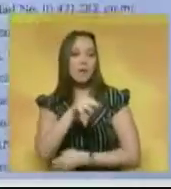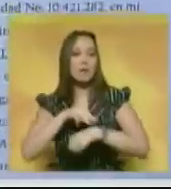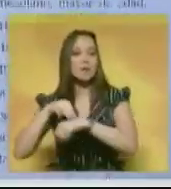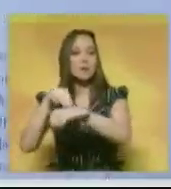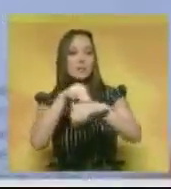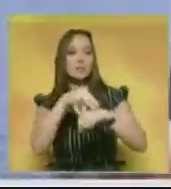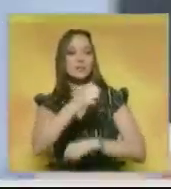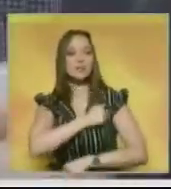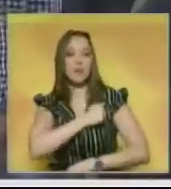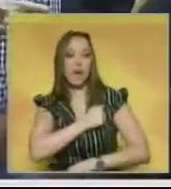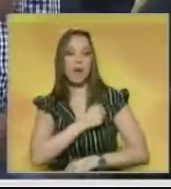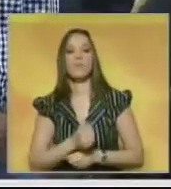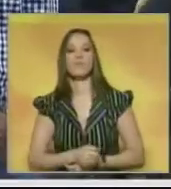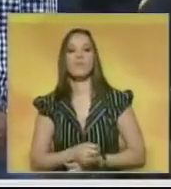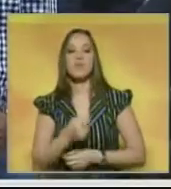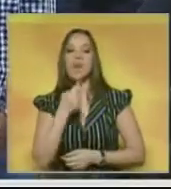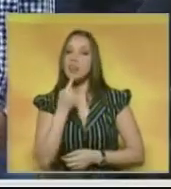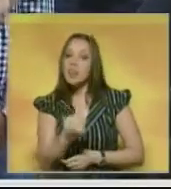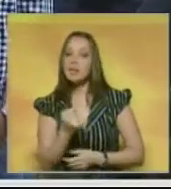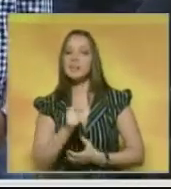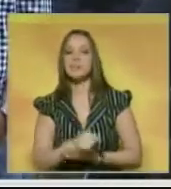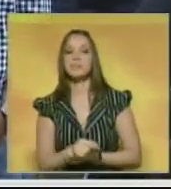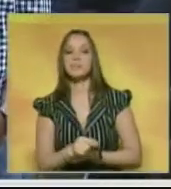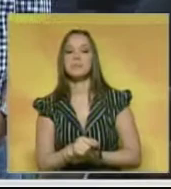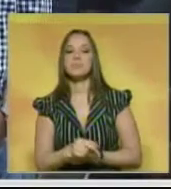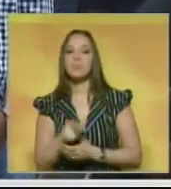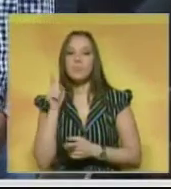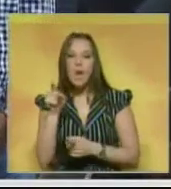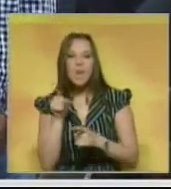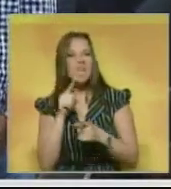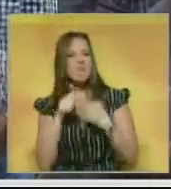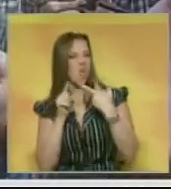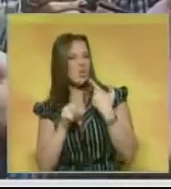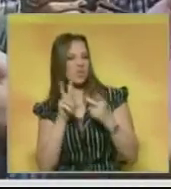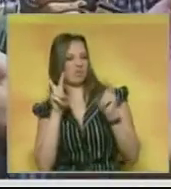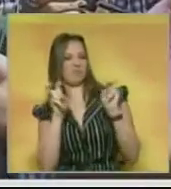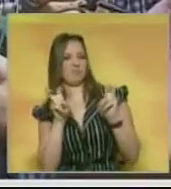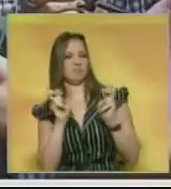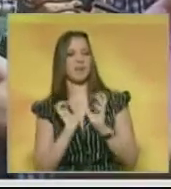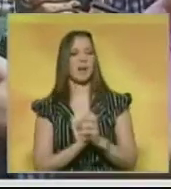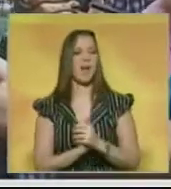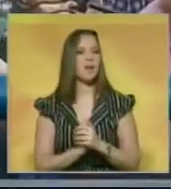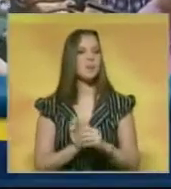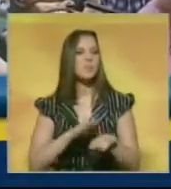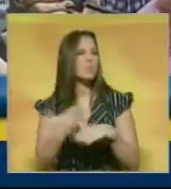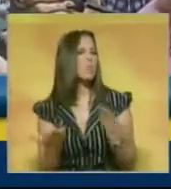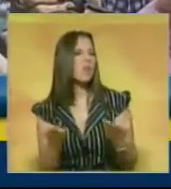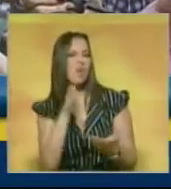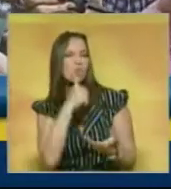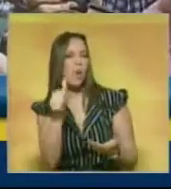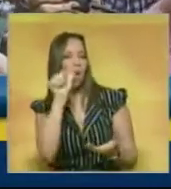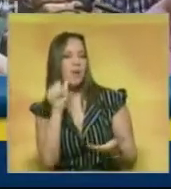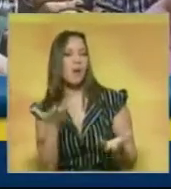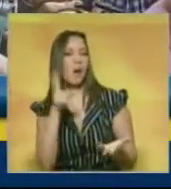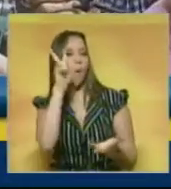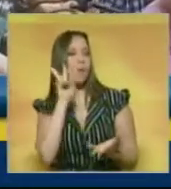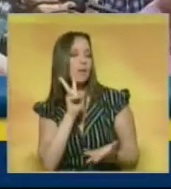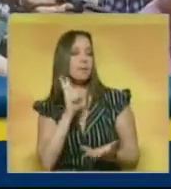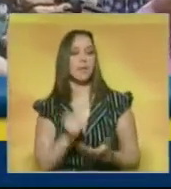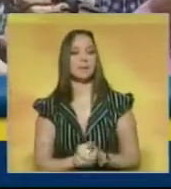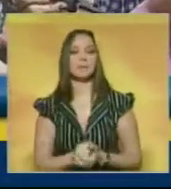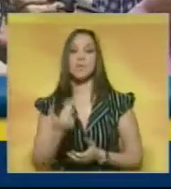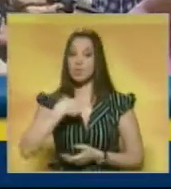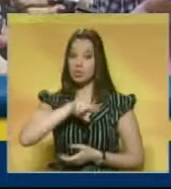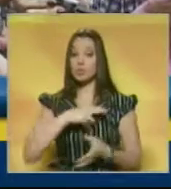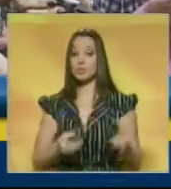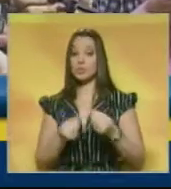municipio. Dice que detrás del problema del agua hay negocios oscuros. Vamos a interponer una acción judicial ante los tribunales